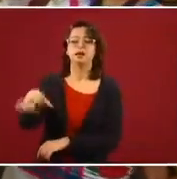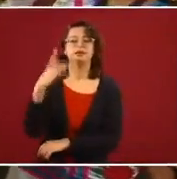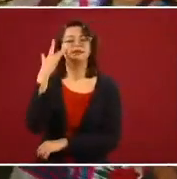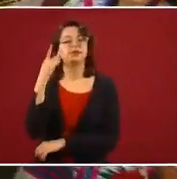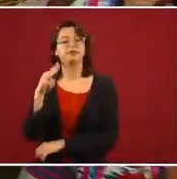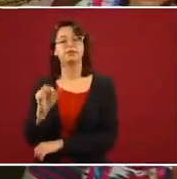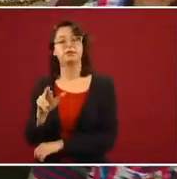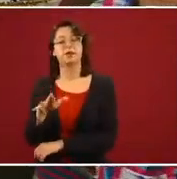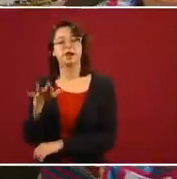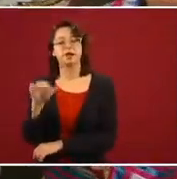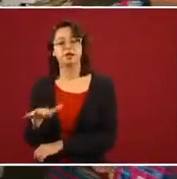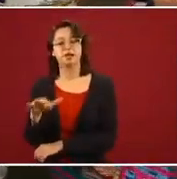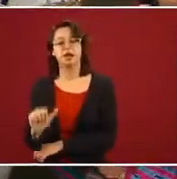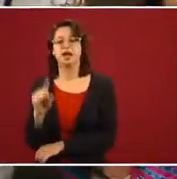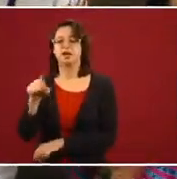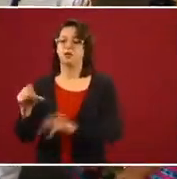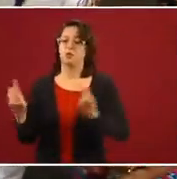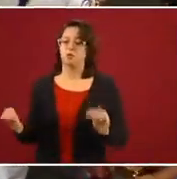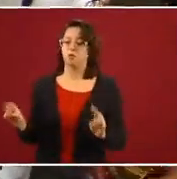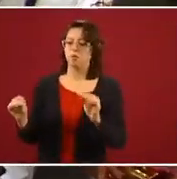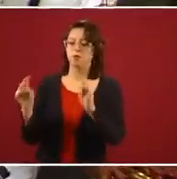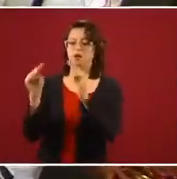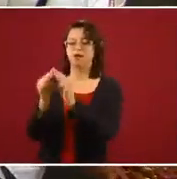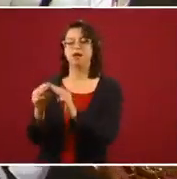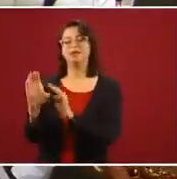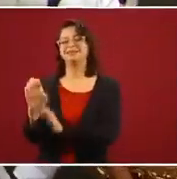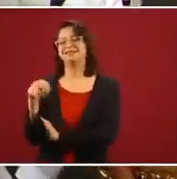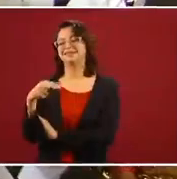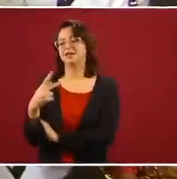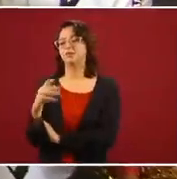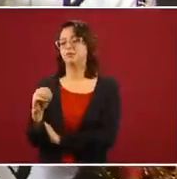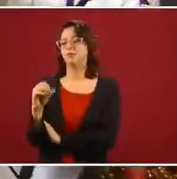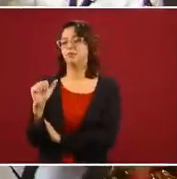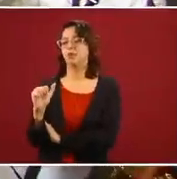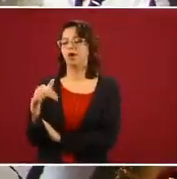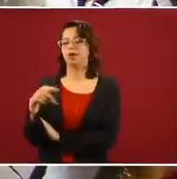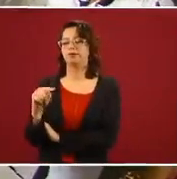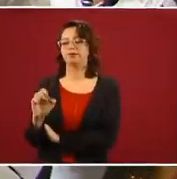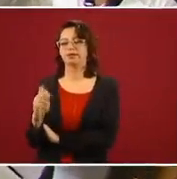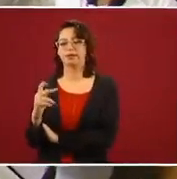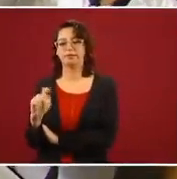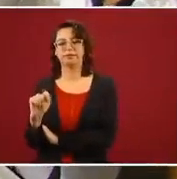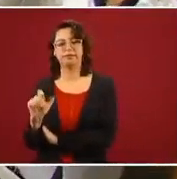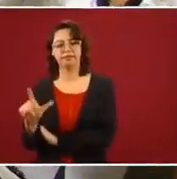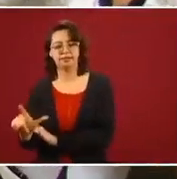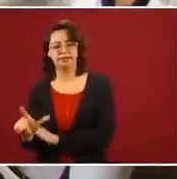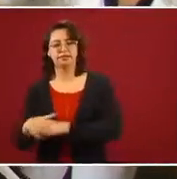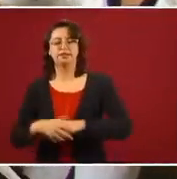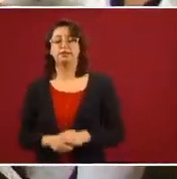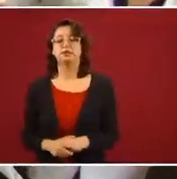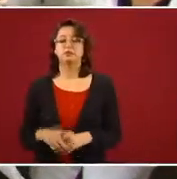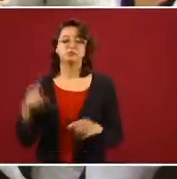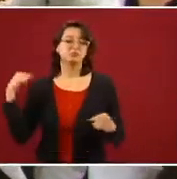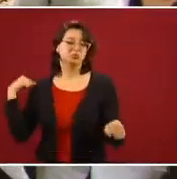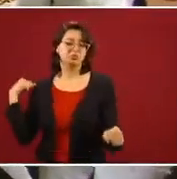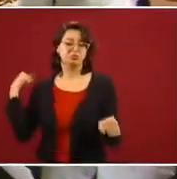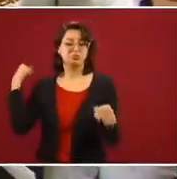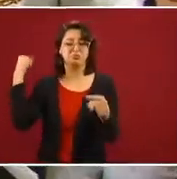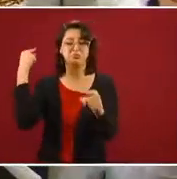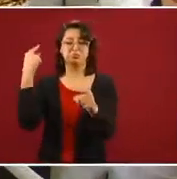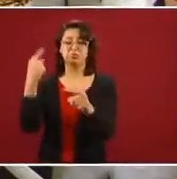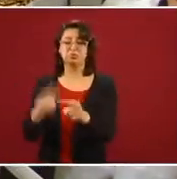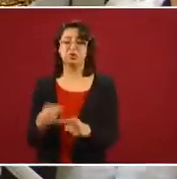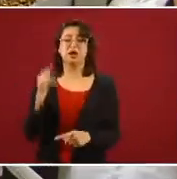Tlahuitoltepec, en las faldas del cerro Zempoaltépetl. Desde entonces a la fecha, el SECAM